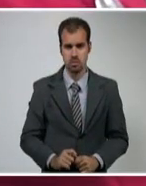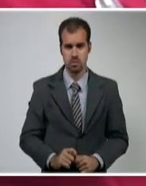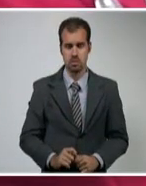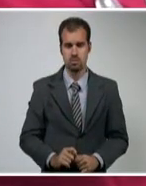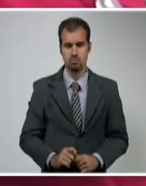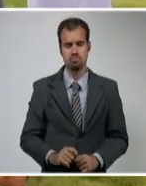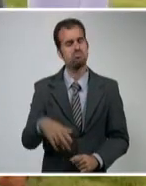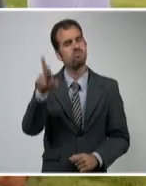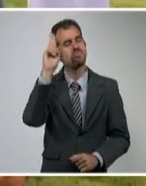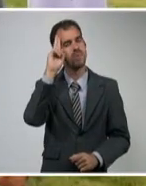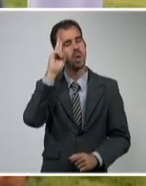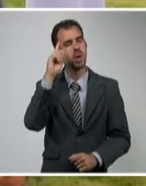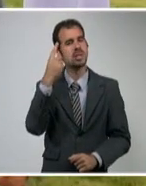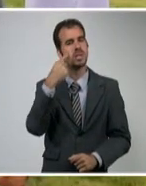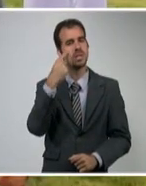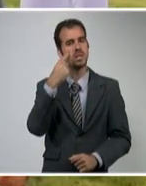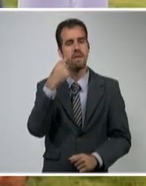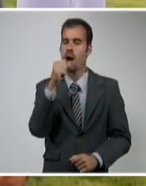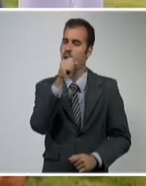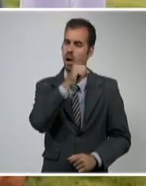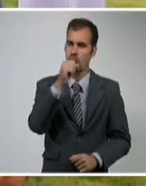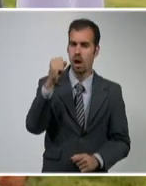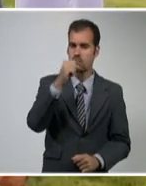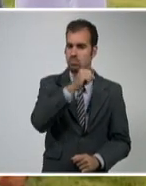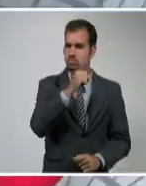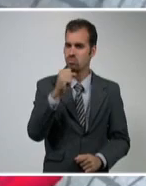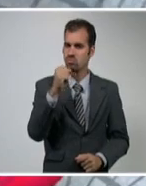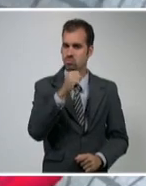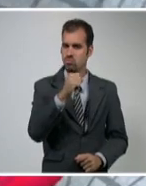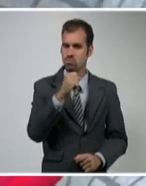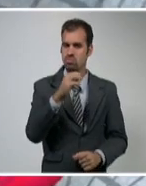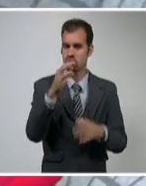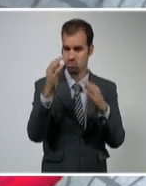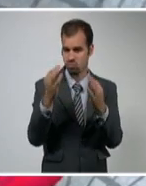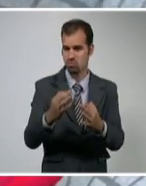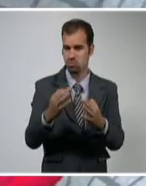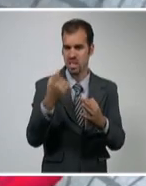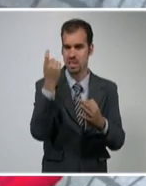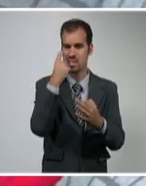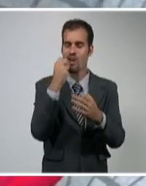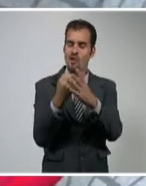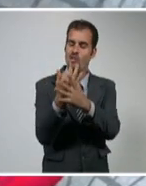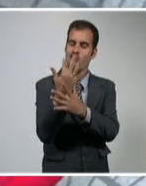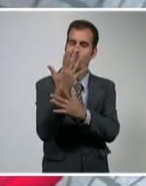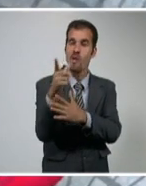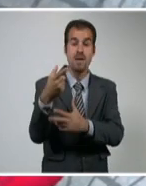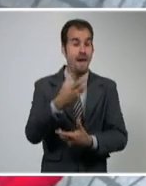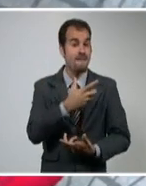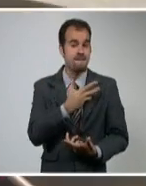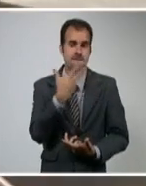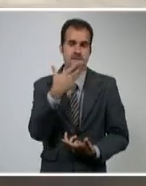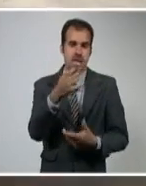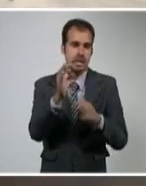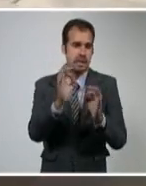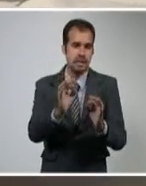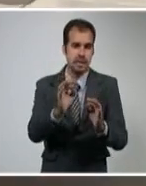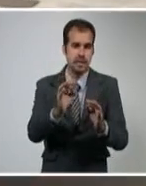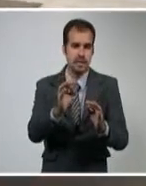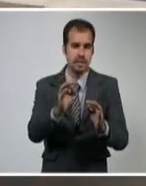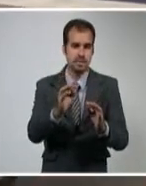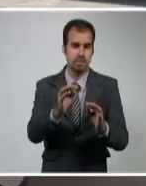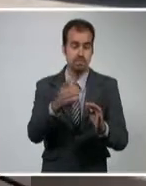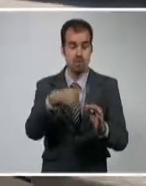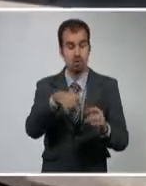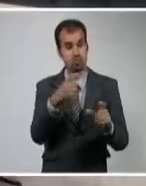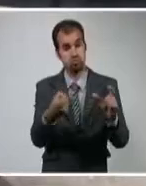recuerda hoy con las canciones que solía entonar a tierna voz y con las flores que amaba a las nacidas en la Sierra Cristal, donde batalló